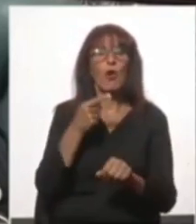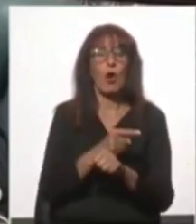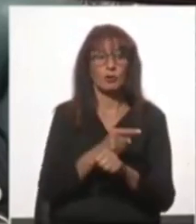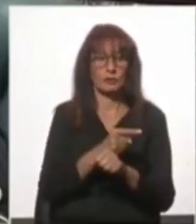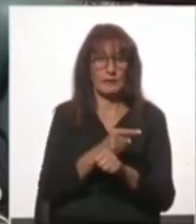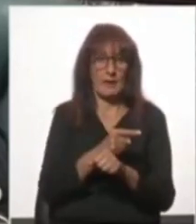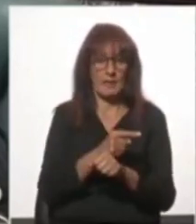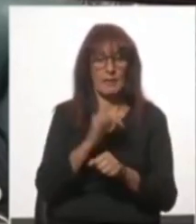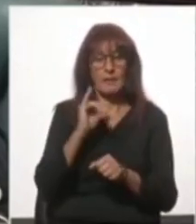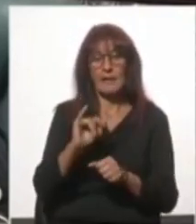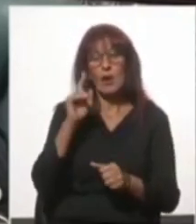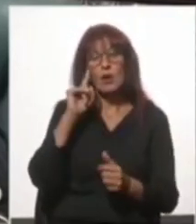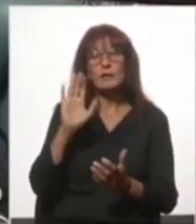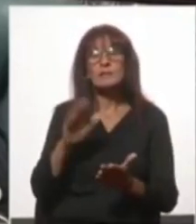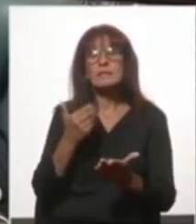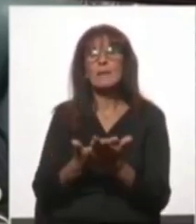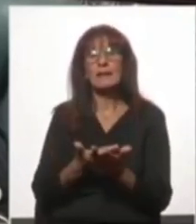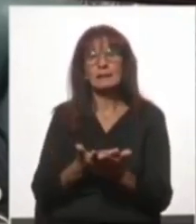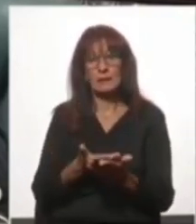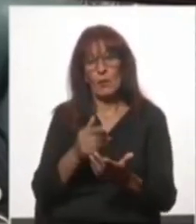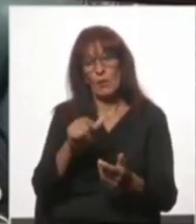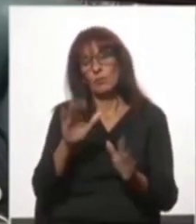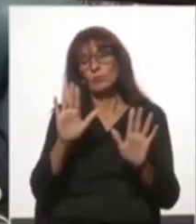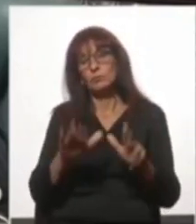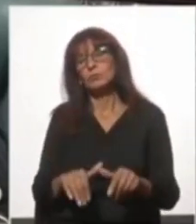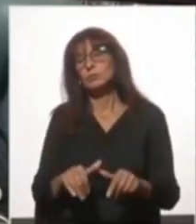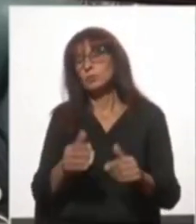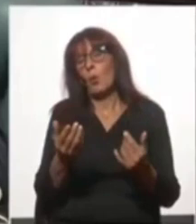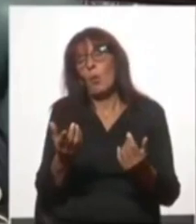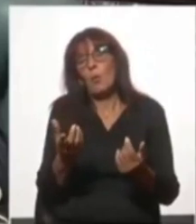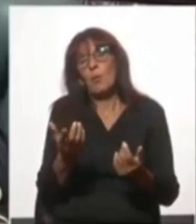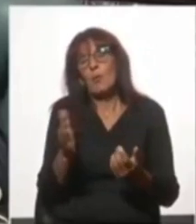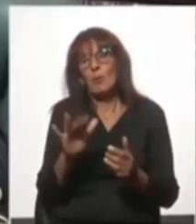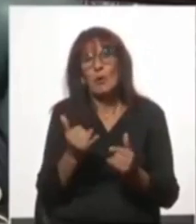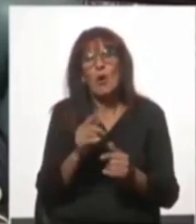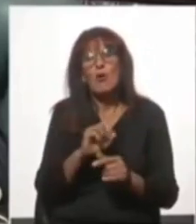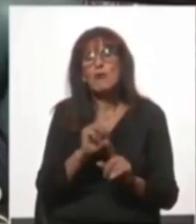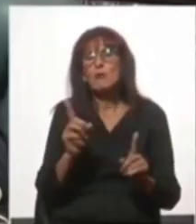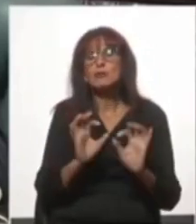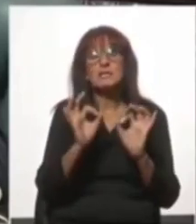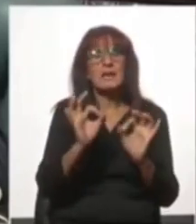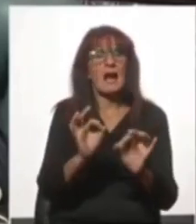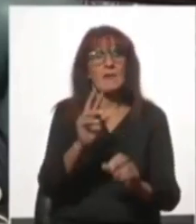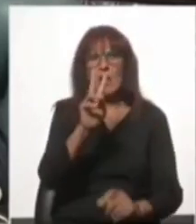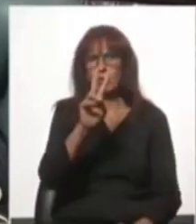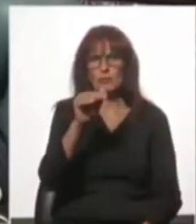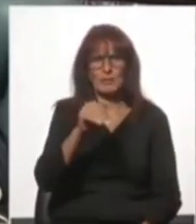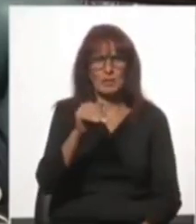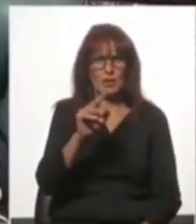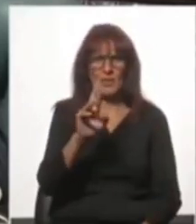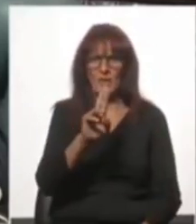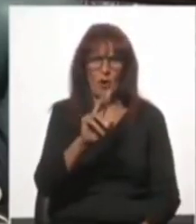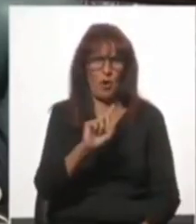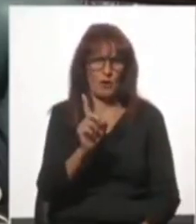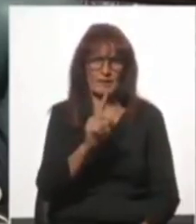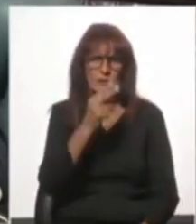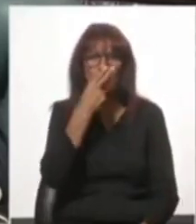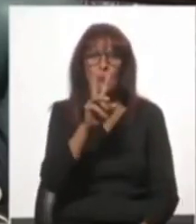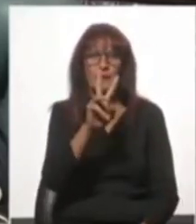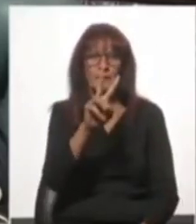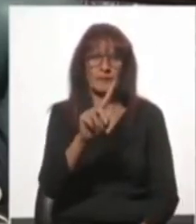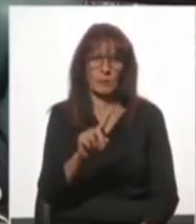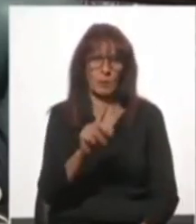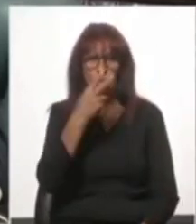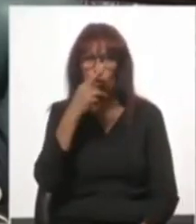Y lo que se planteaba era muy modesto. No llegaba a 2 millones de dólares en 2021 y